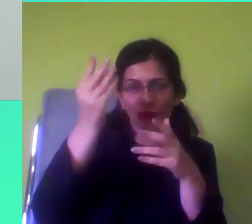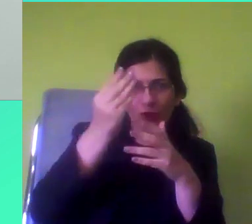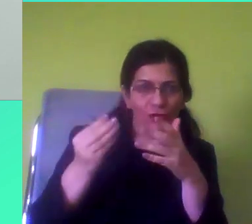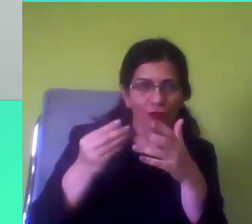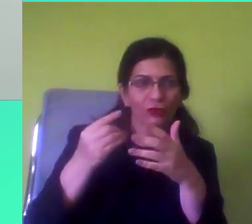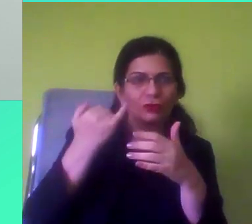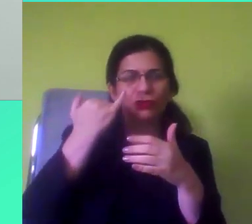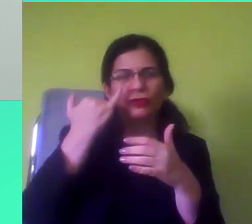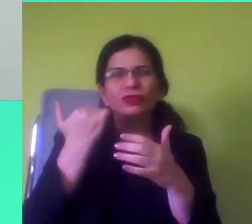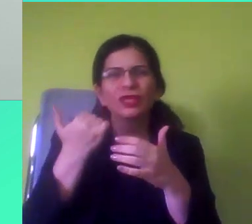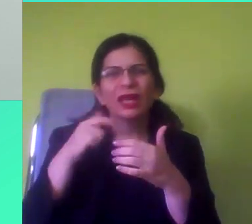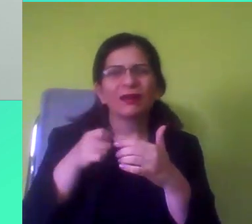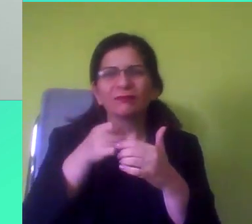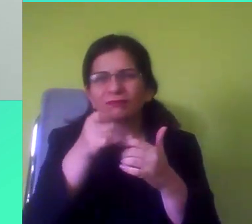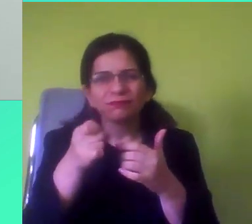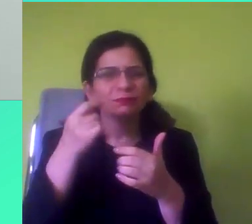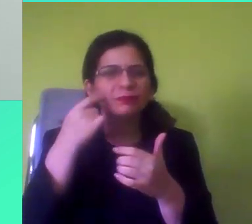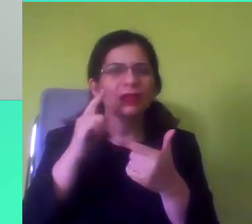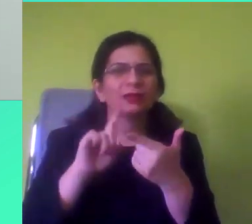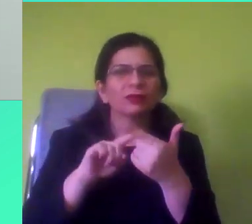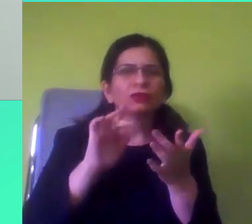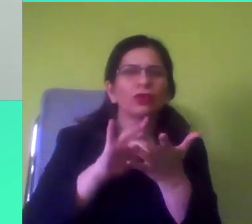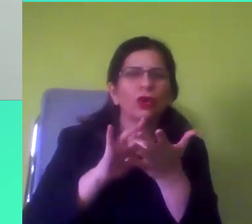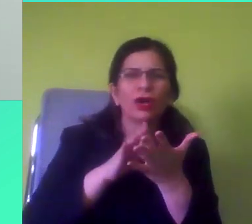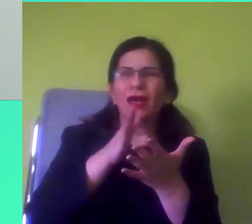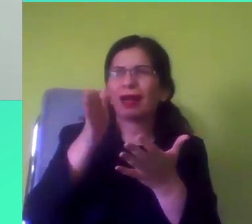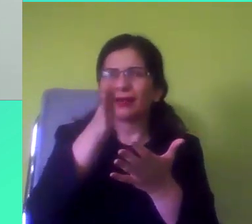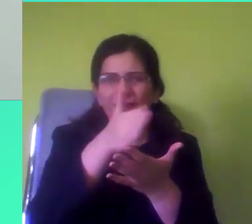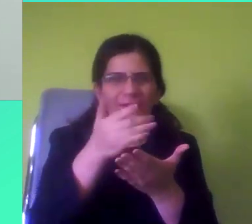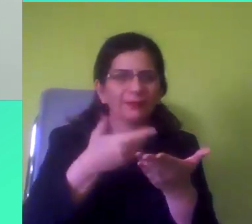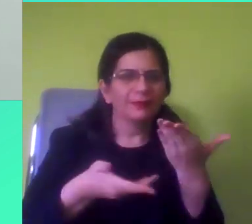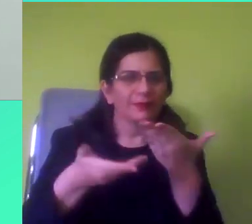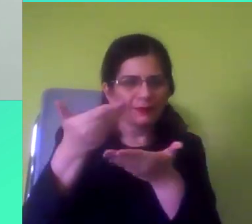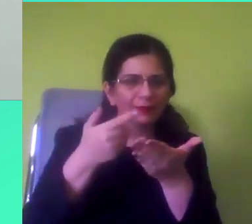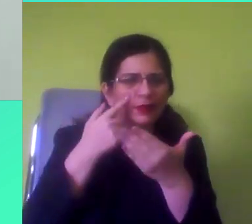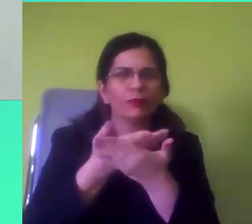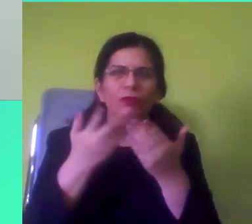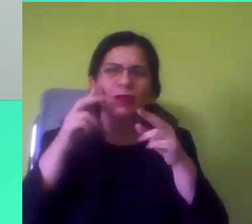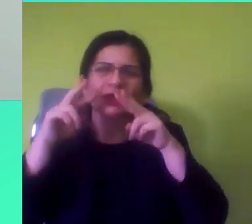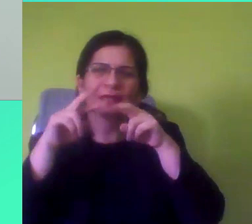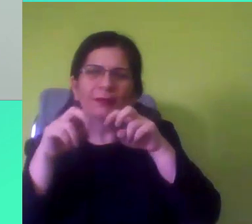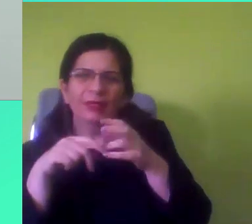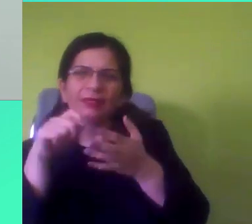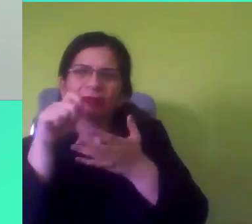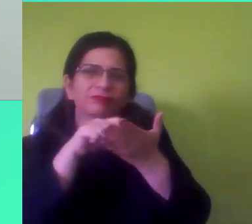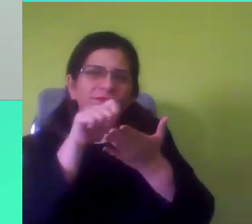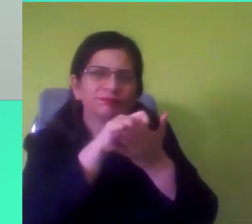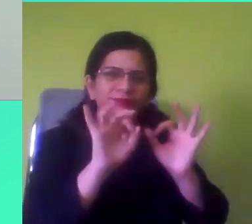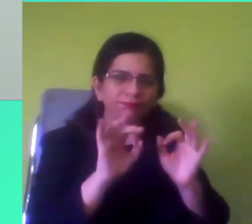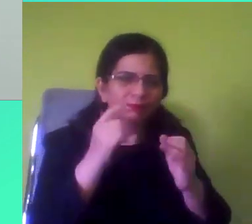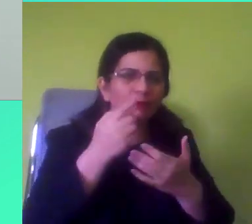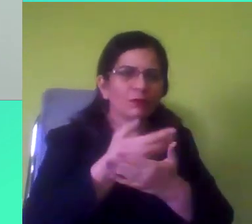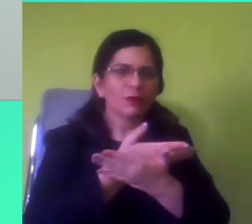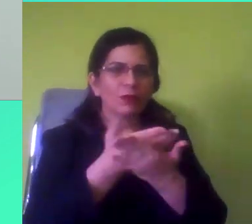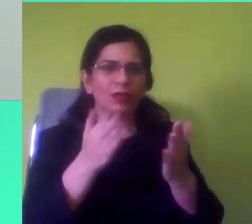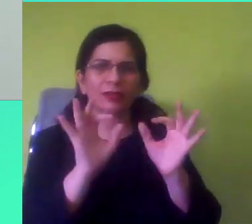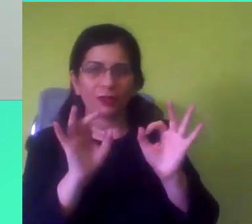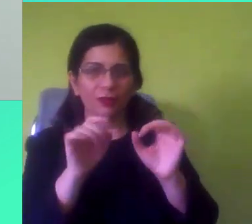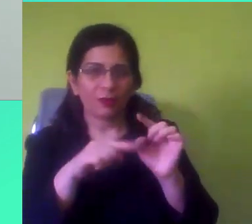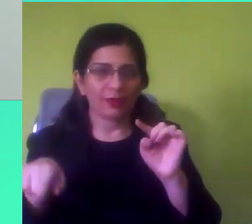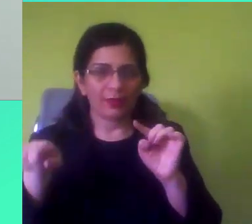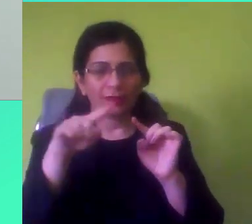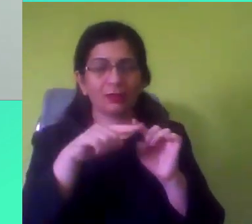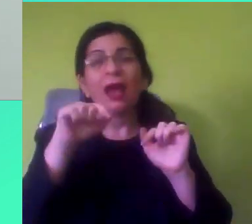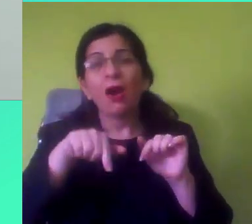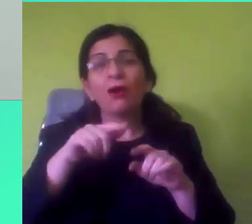la logística que conlleva poder llegar a estudiar in situ estas grandes geoformas.